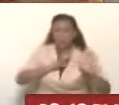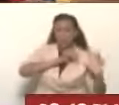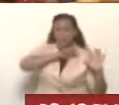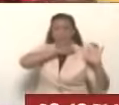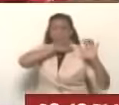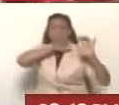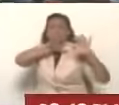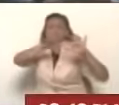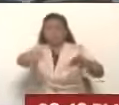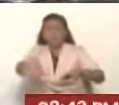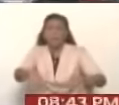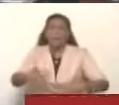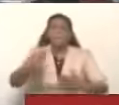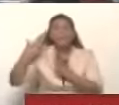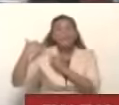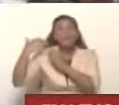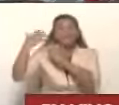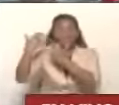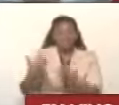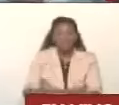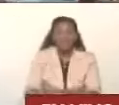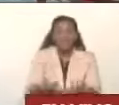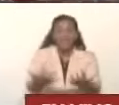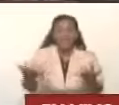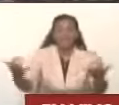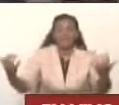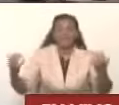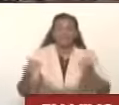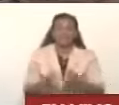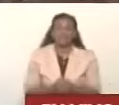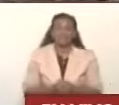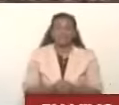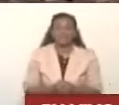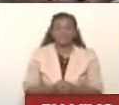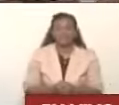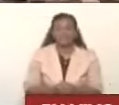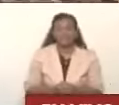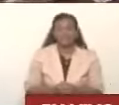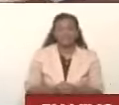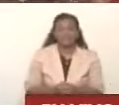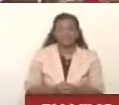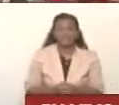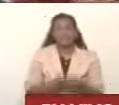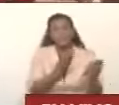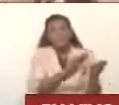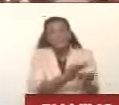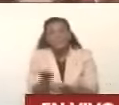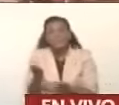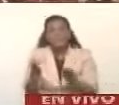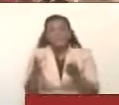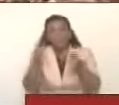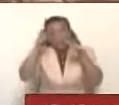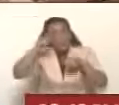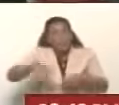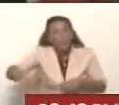amor porque la esperanza está en la calle. Bueno, bienvenida.